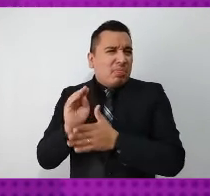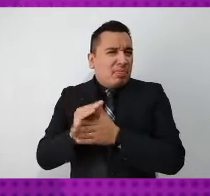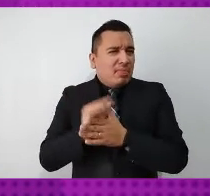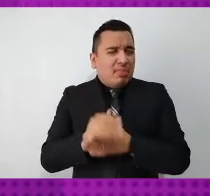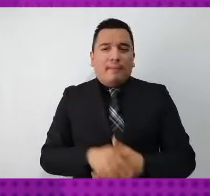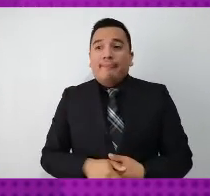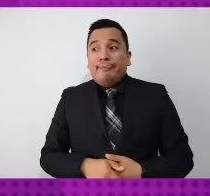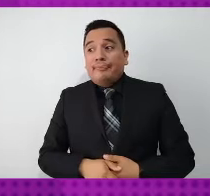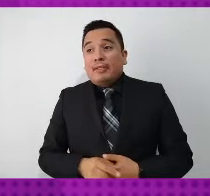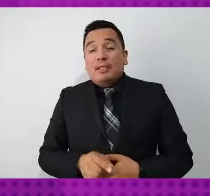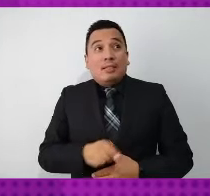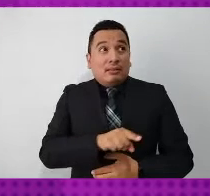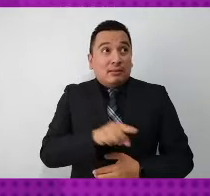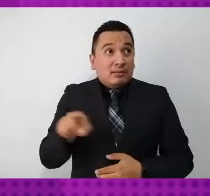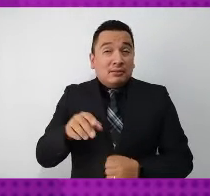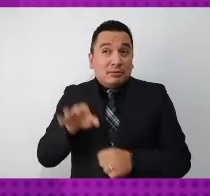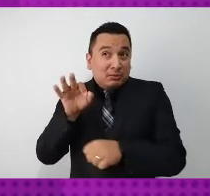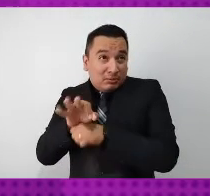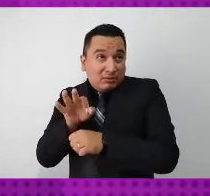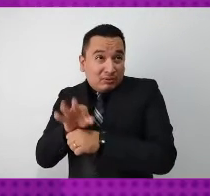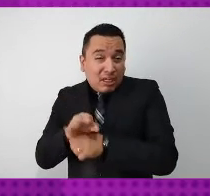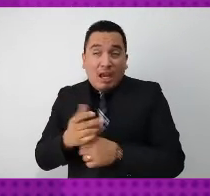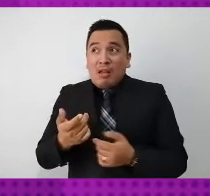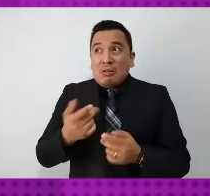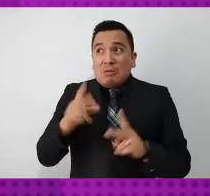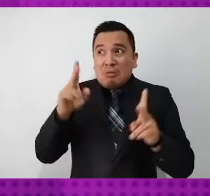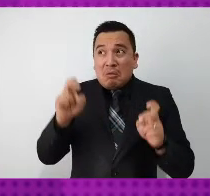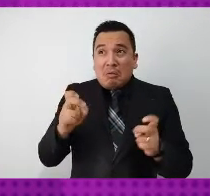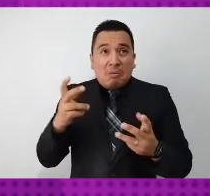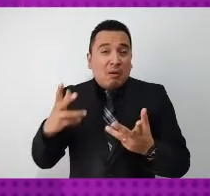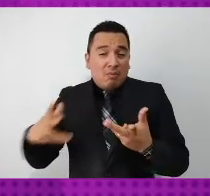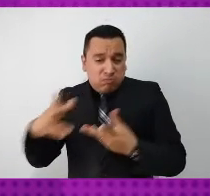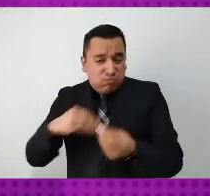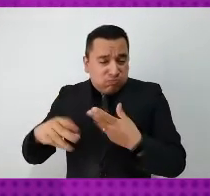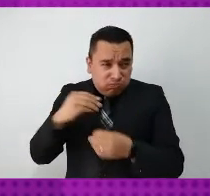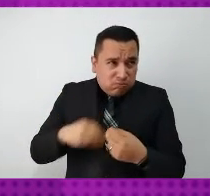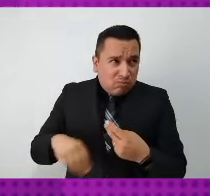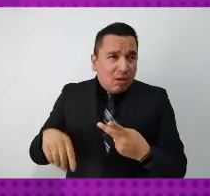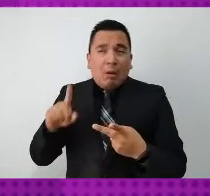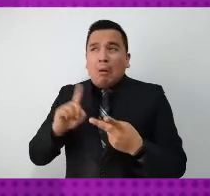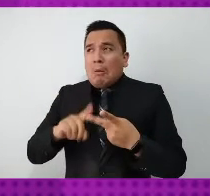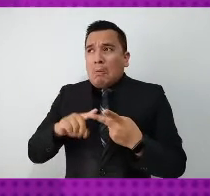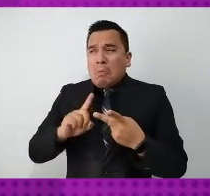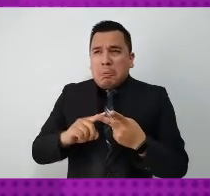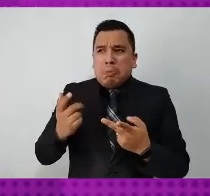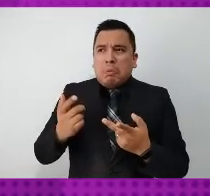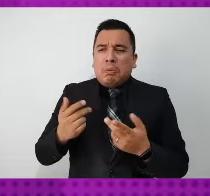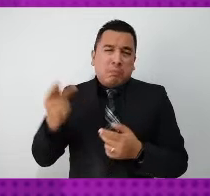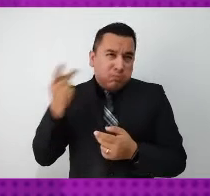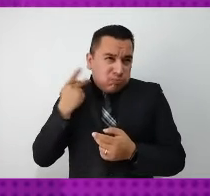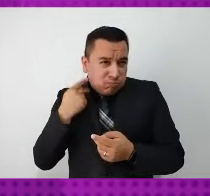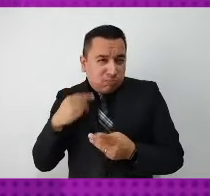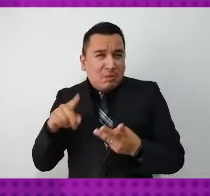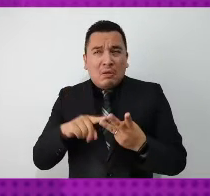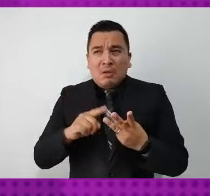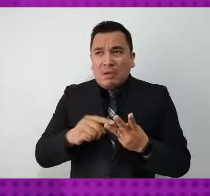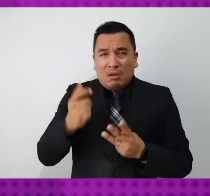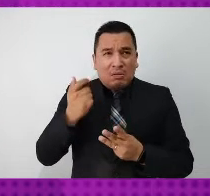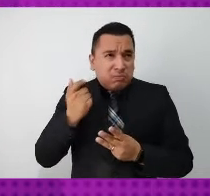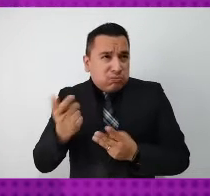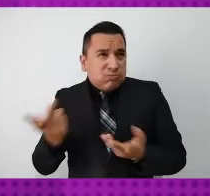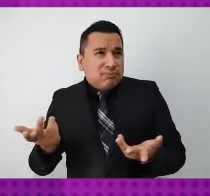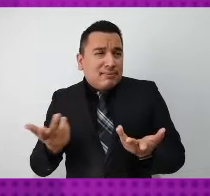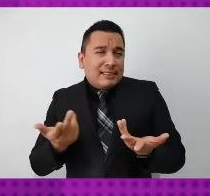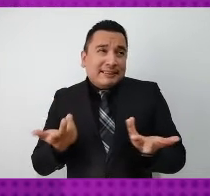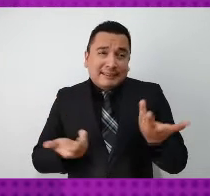sociales políticas económicas si entonces la percepción finalmente tiene que